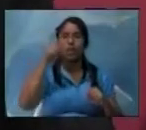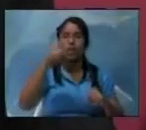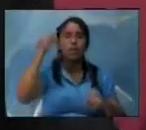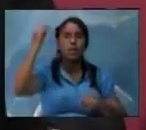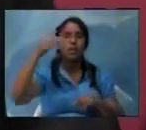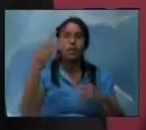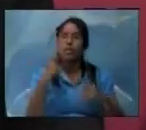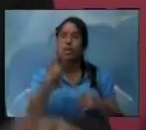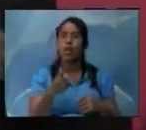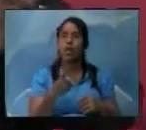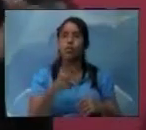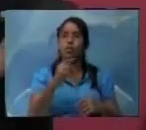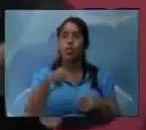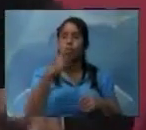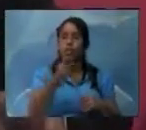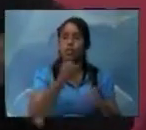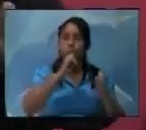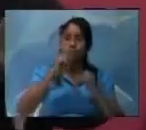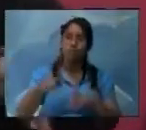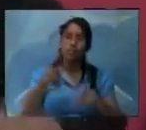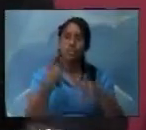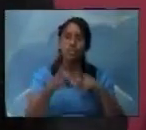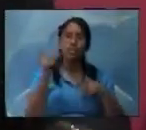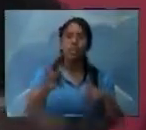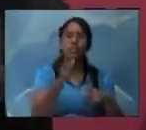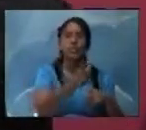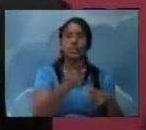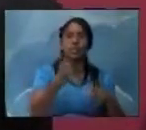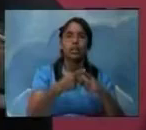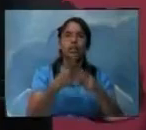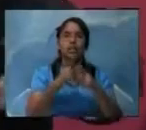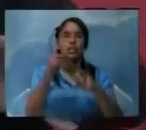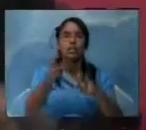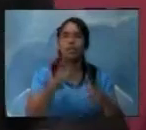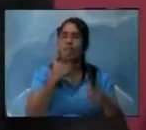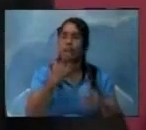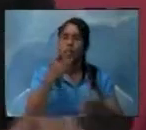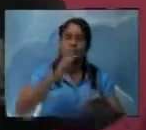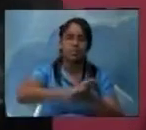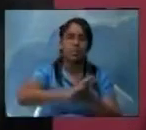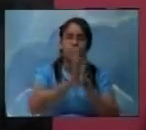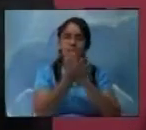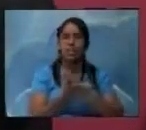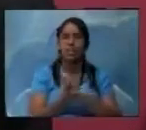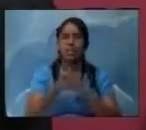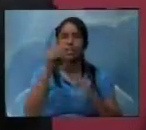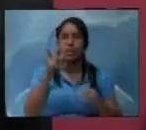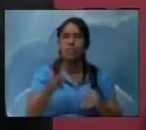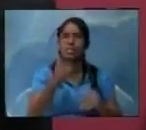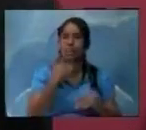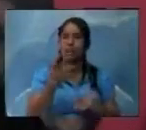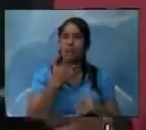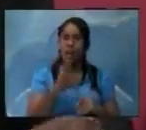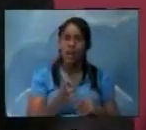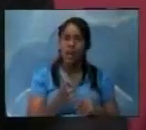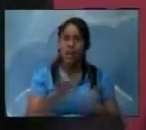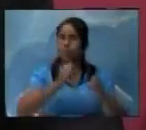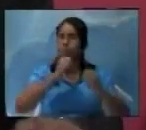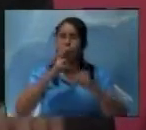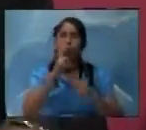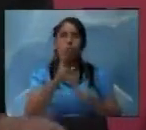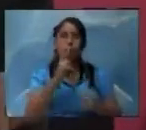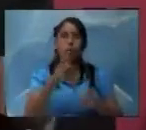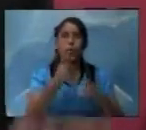Ellos pensaron y dijeron, no, cuando echen a Sadrach, Mesach y Abednego, esto va a ser un chicharrón nada más. Esto va a ser algo